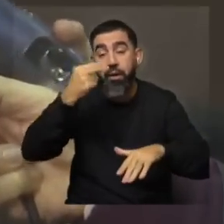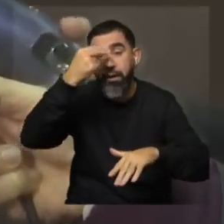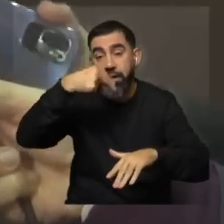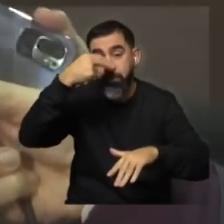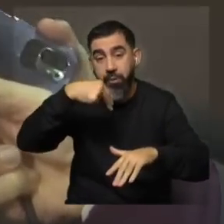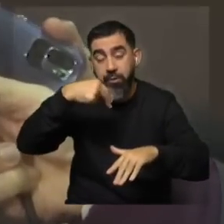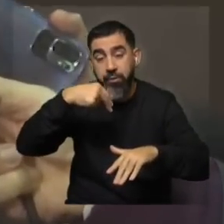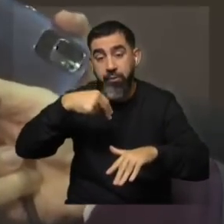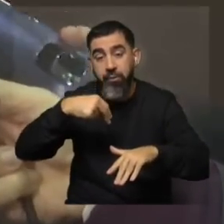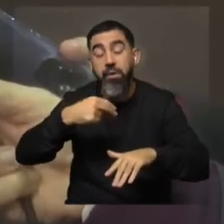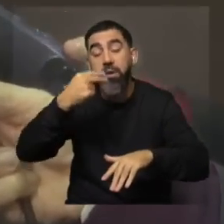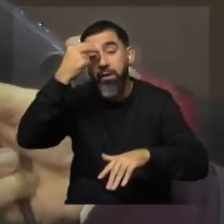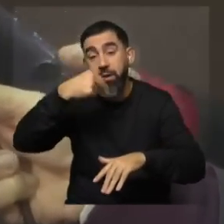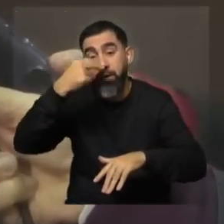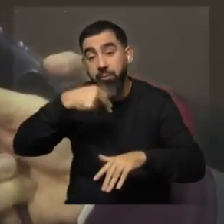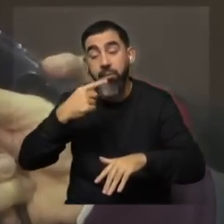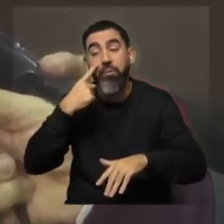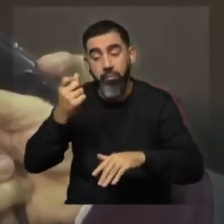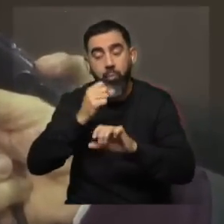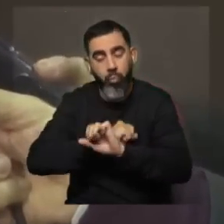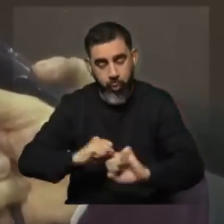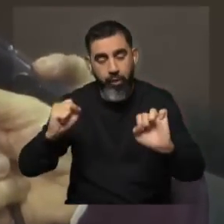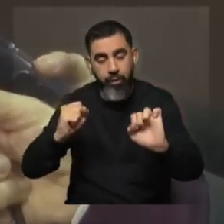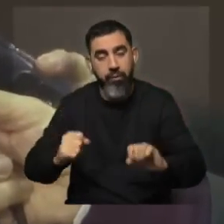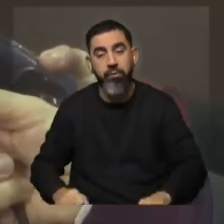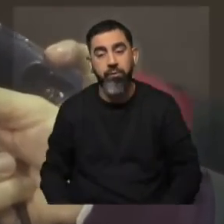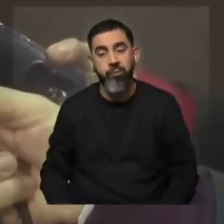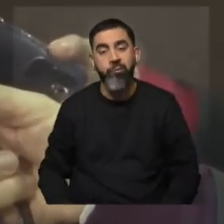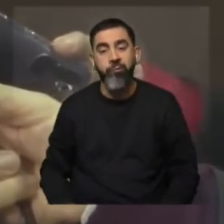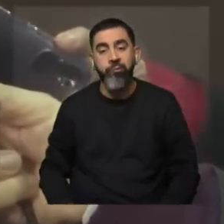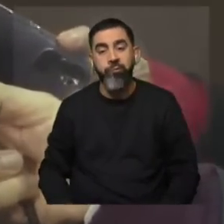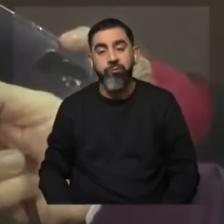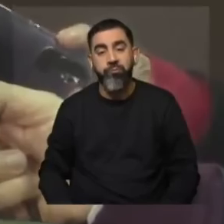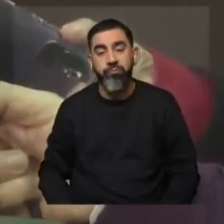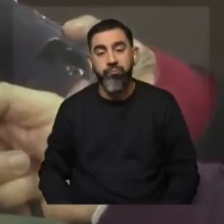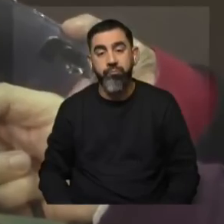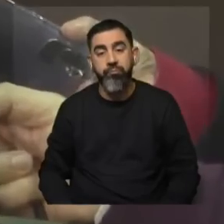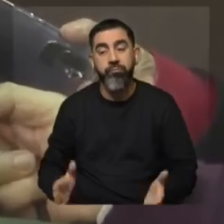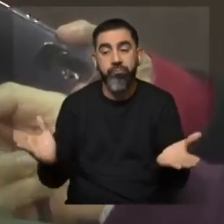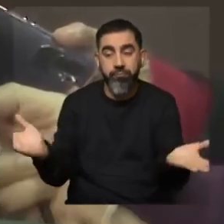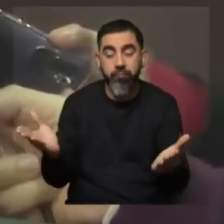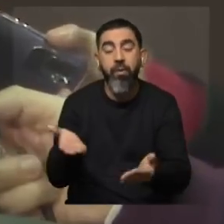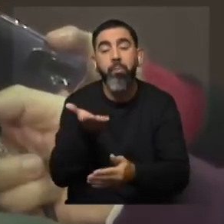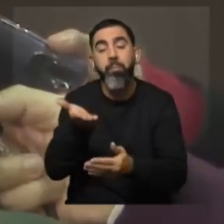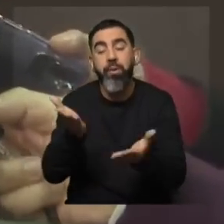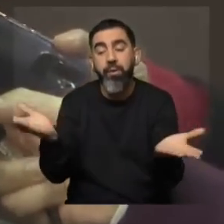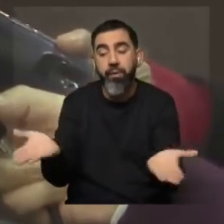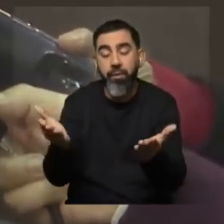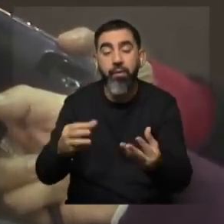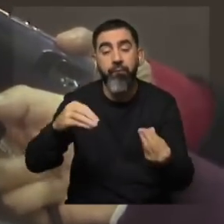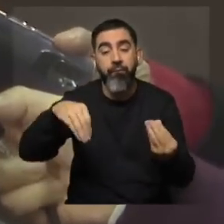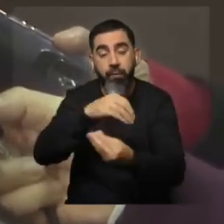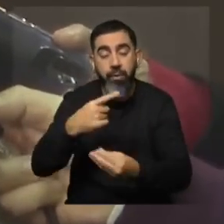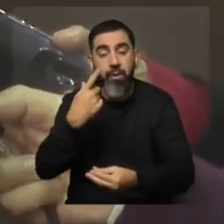verdad y la gripe es algo que se previene la gripe se previene O sea que estamos estimulamos verdad a a